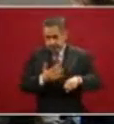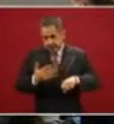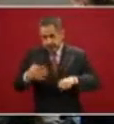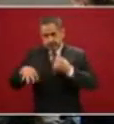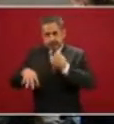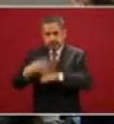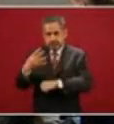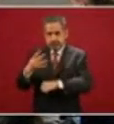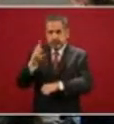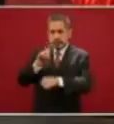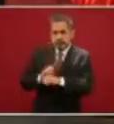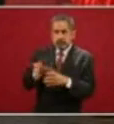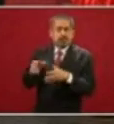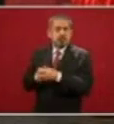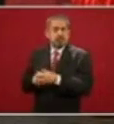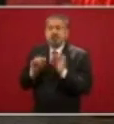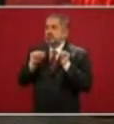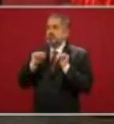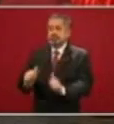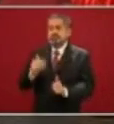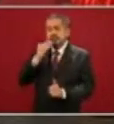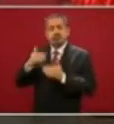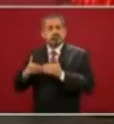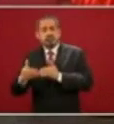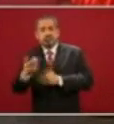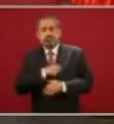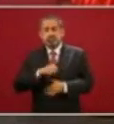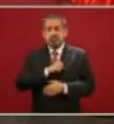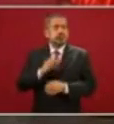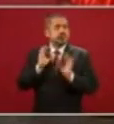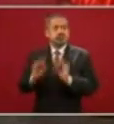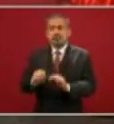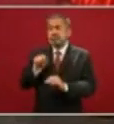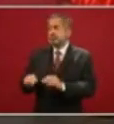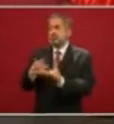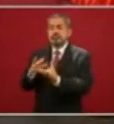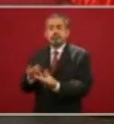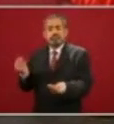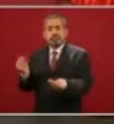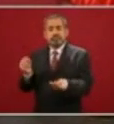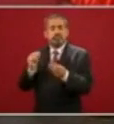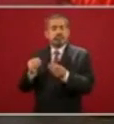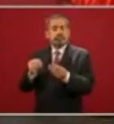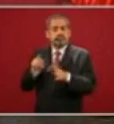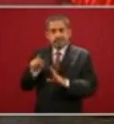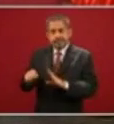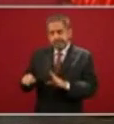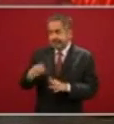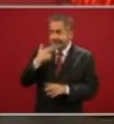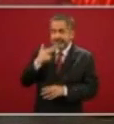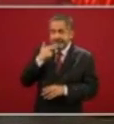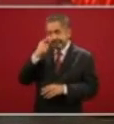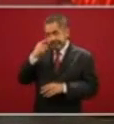con inmunidad, de personas que ya no se pueden contagiar. Y ese número se convierte, por lo tanto, en una